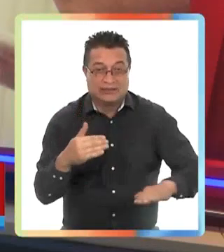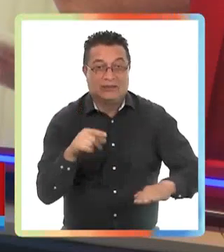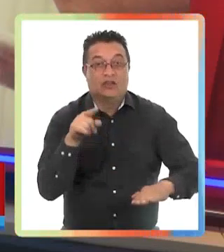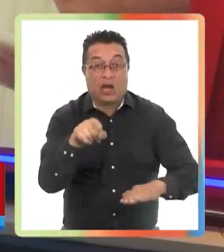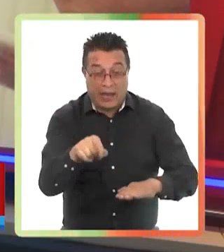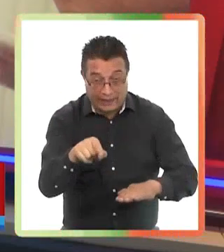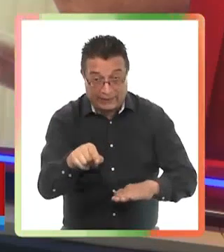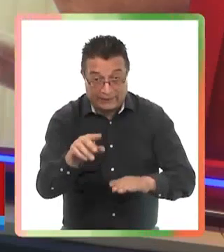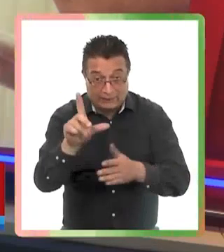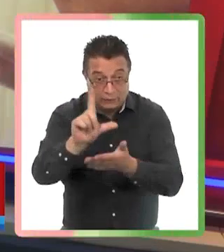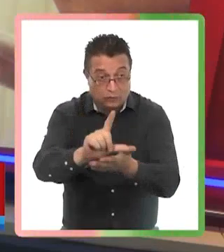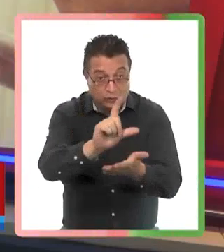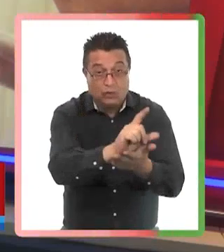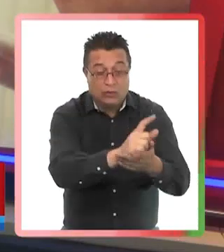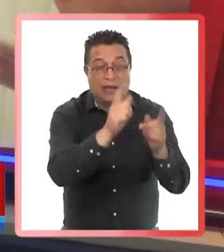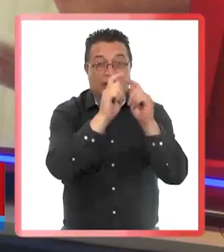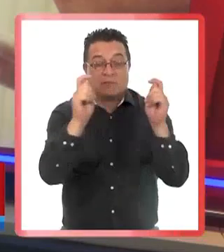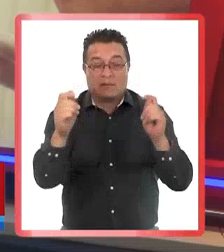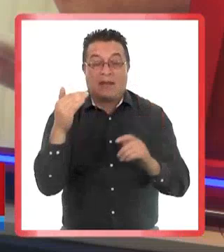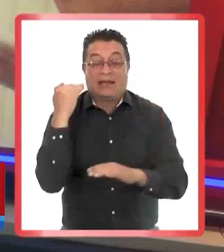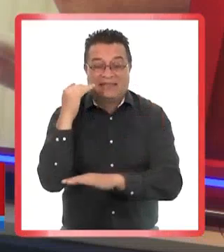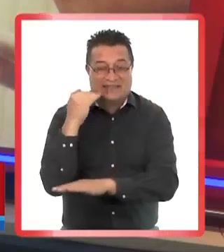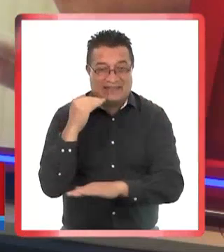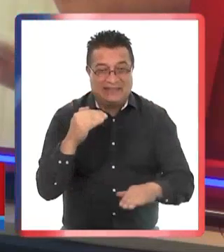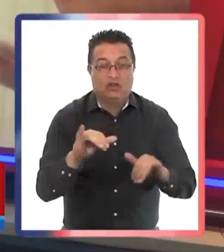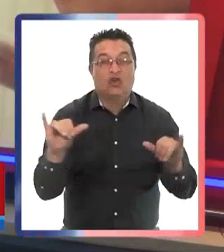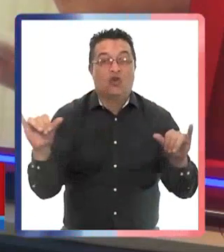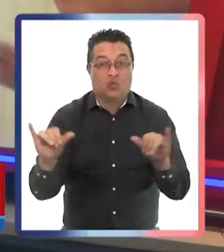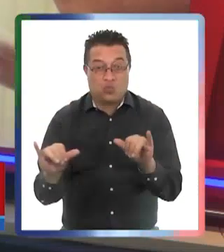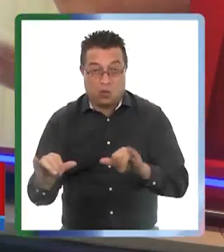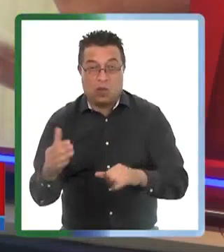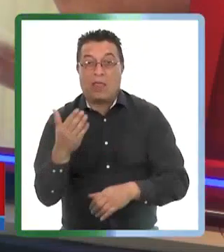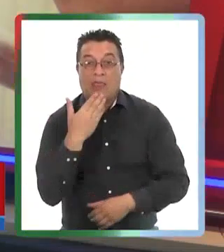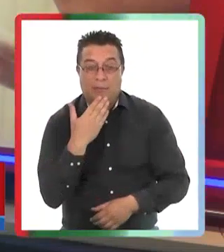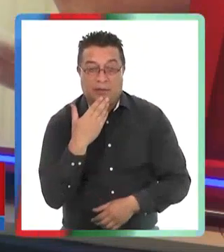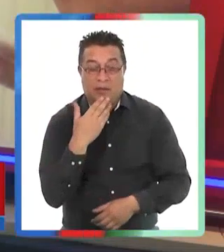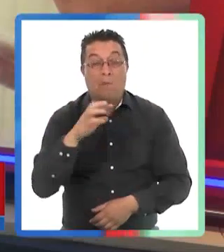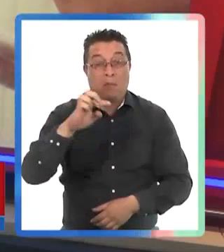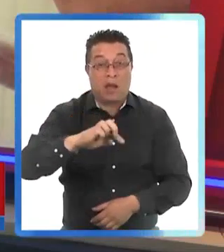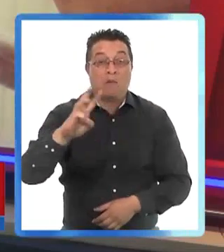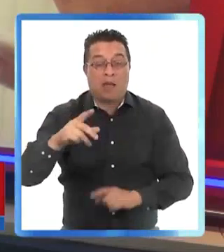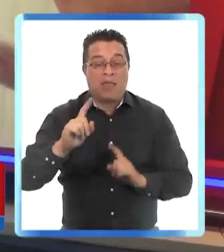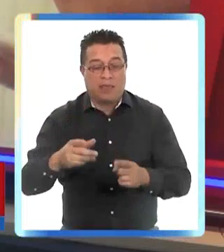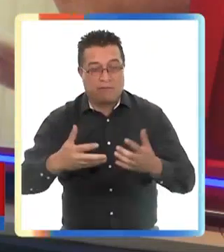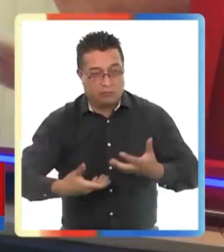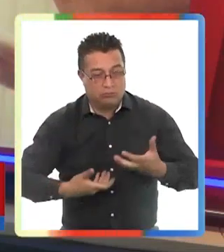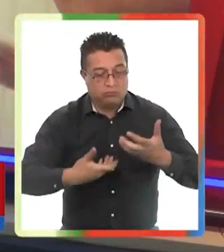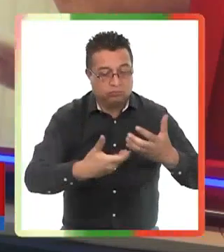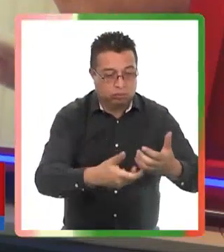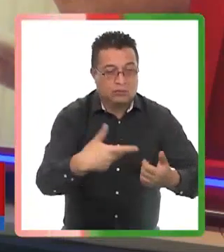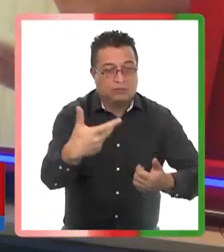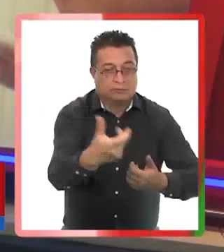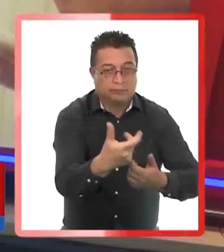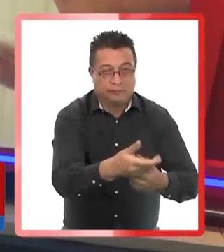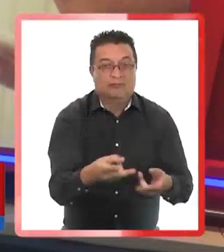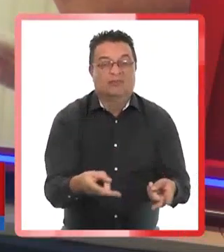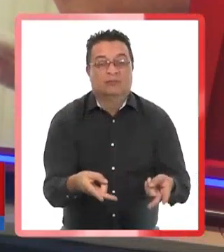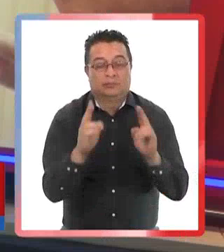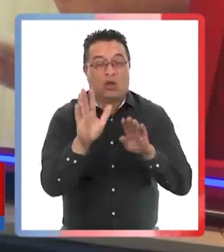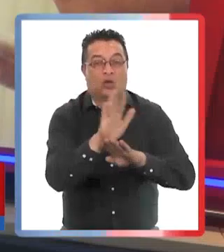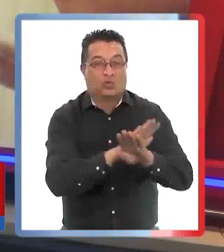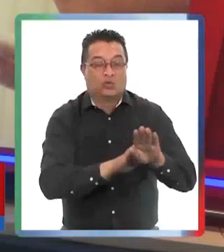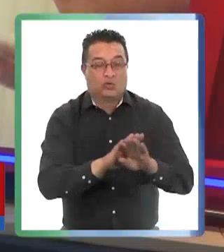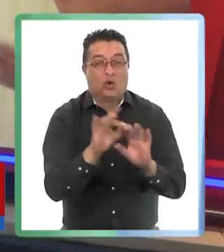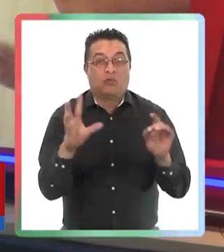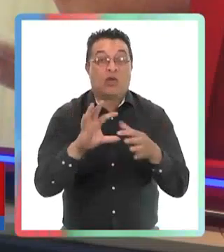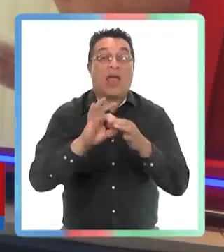a los centros educativos de Fundación Integra, y allí se está desarrollando la campaña con niños, niñas y bebés. Los papás y mamás deben llevar a sus